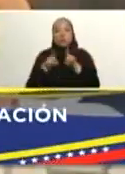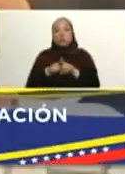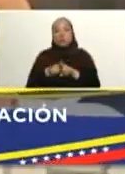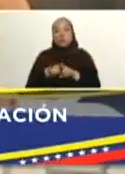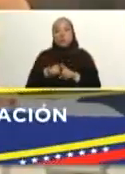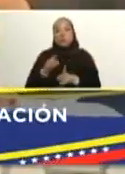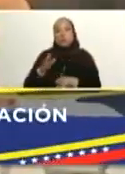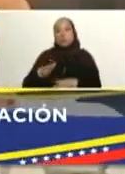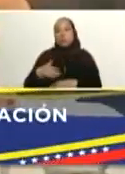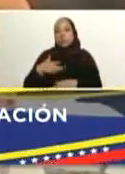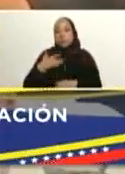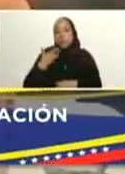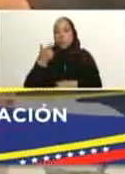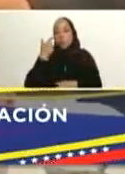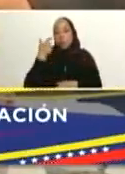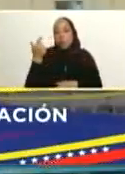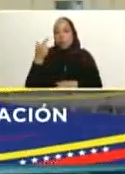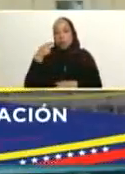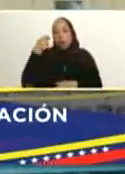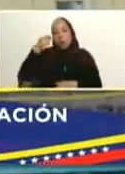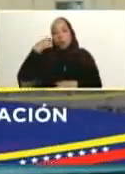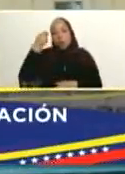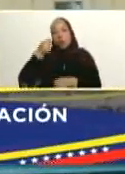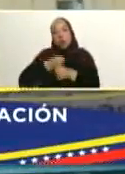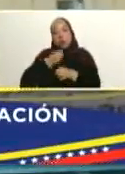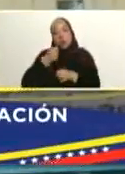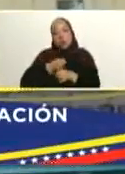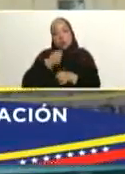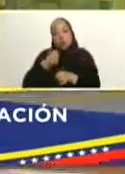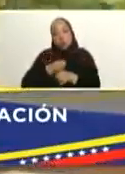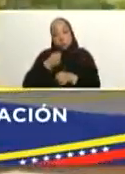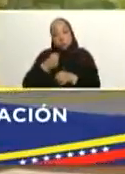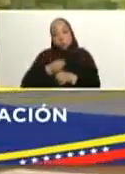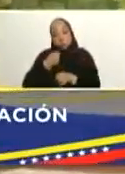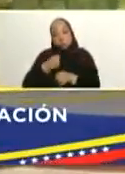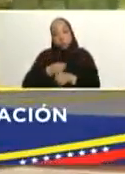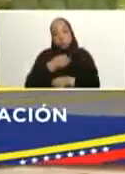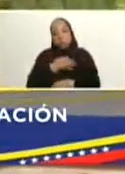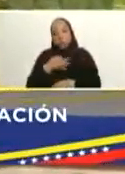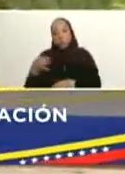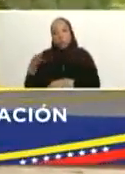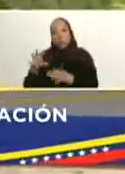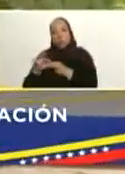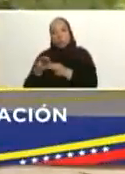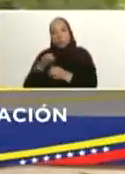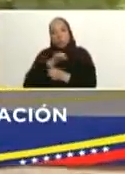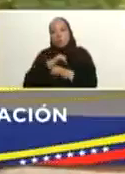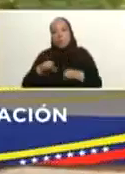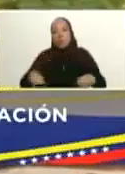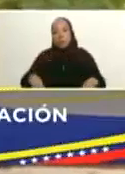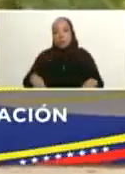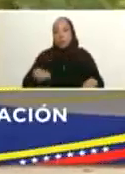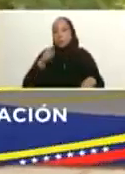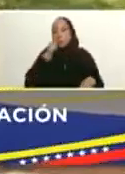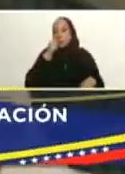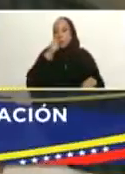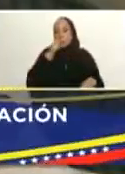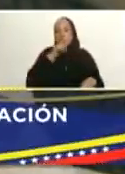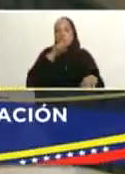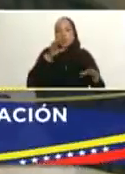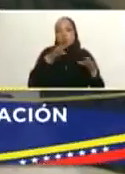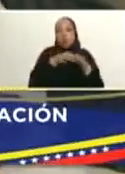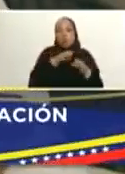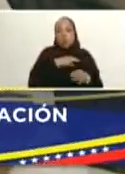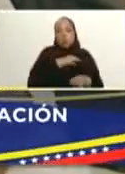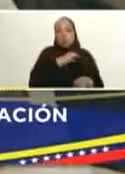ver aquí en las cámaras, ese trabajo es un trabajo en perfecta unión cívico-militar. Nosotros les enviamos, pues, desde